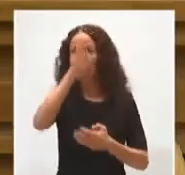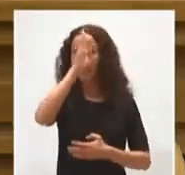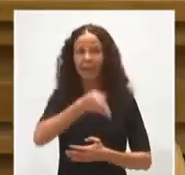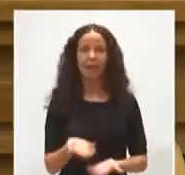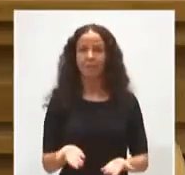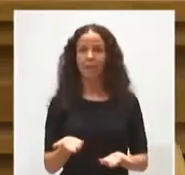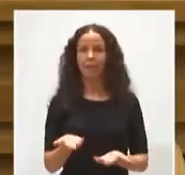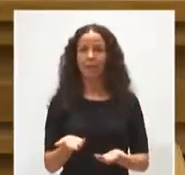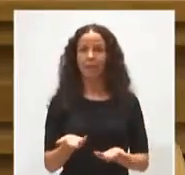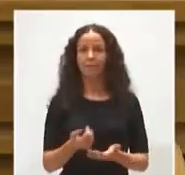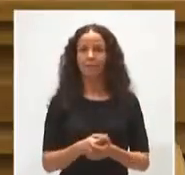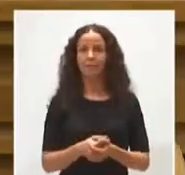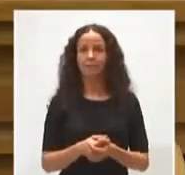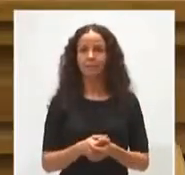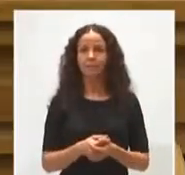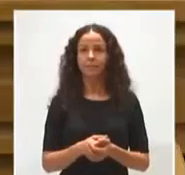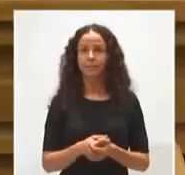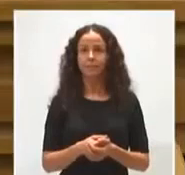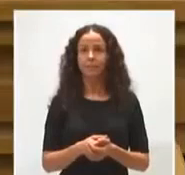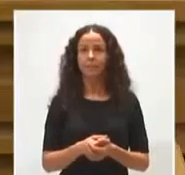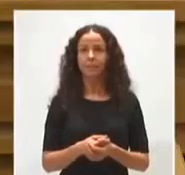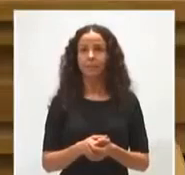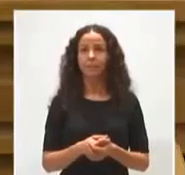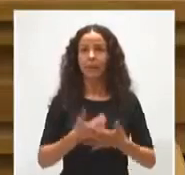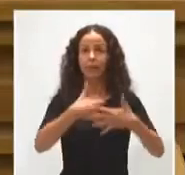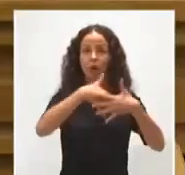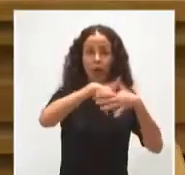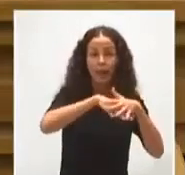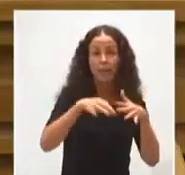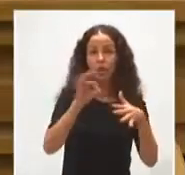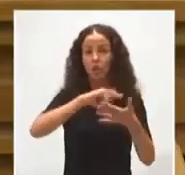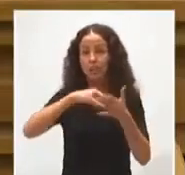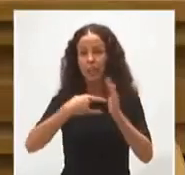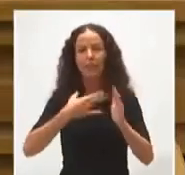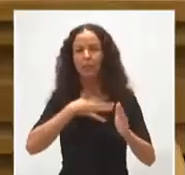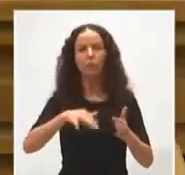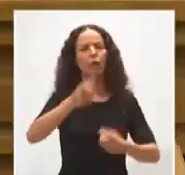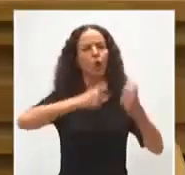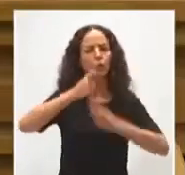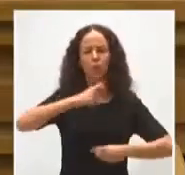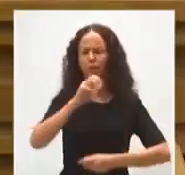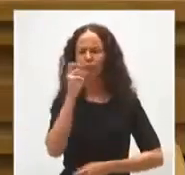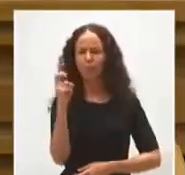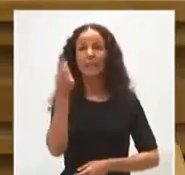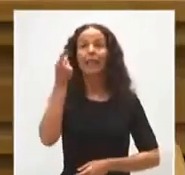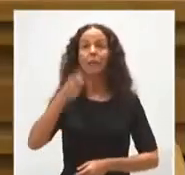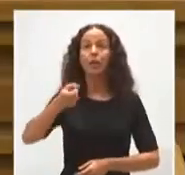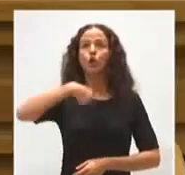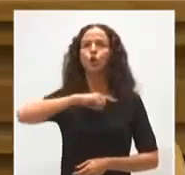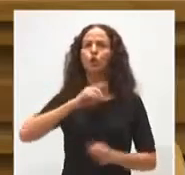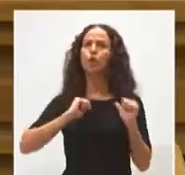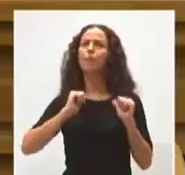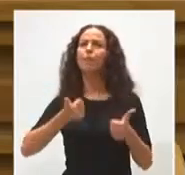las redes si no se caen por las redes y por los sistemas operativos vamos a poner en desarrollo